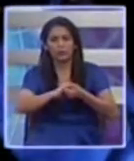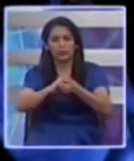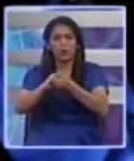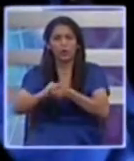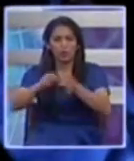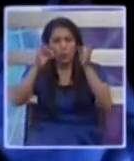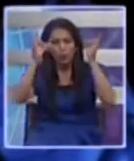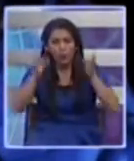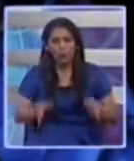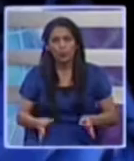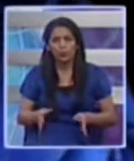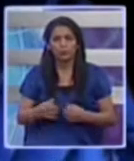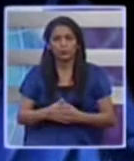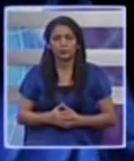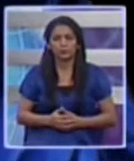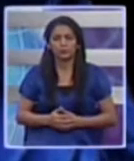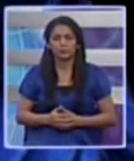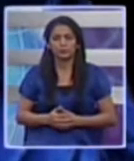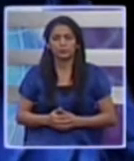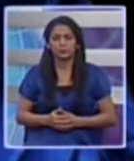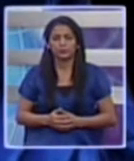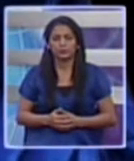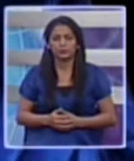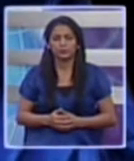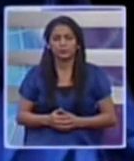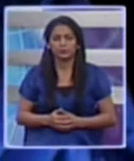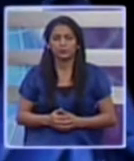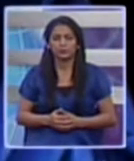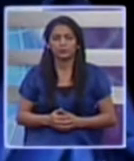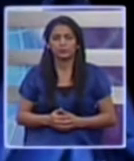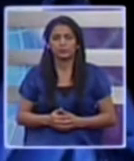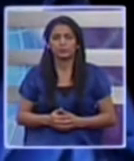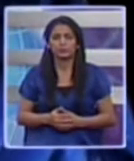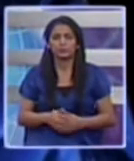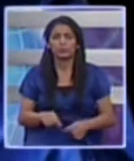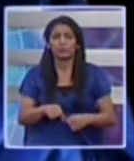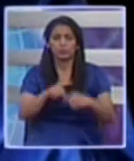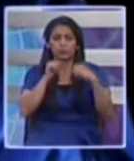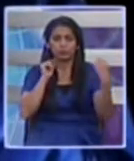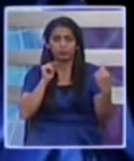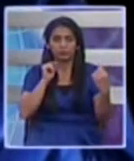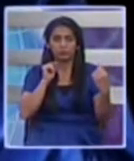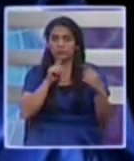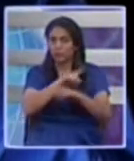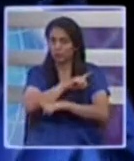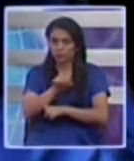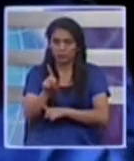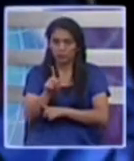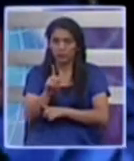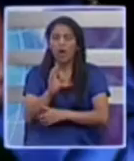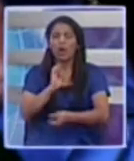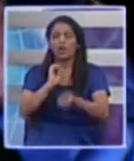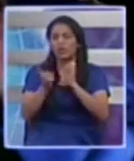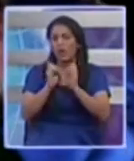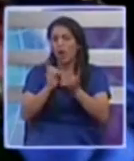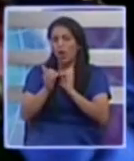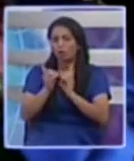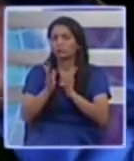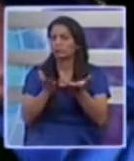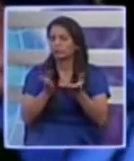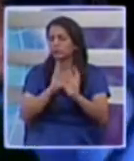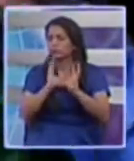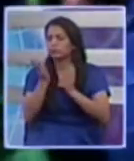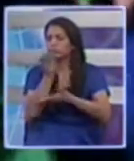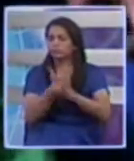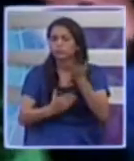La confrontación se acabó. El diálogo renació. El diálogo renació